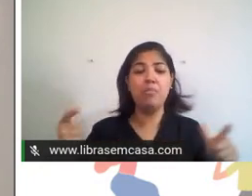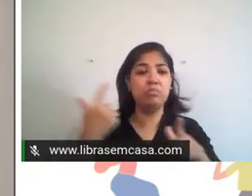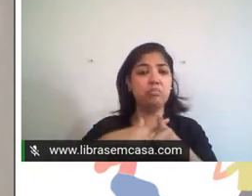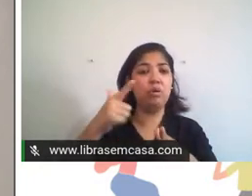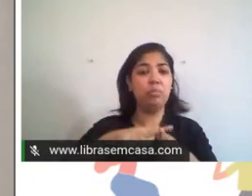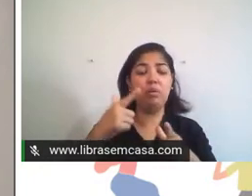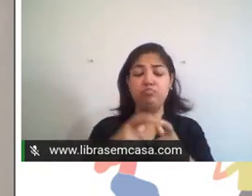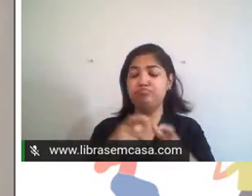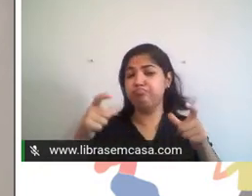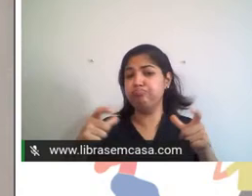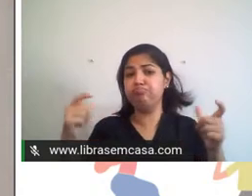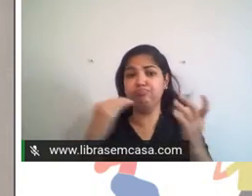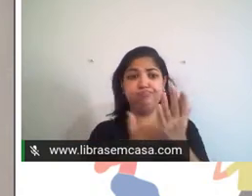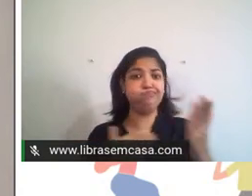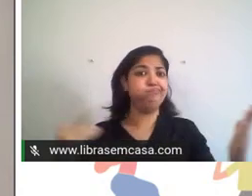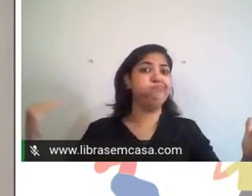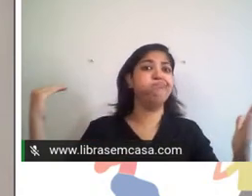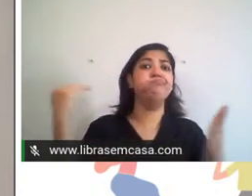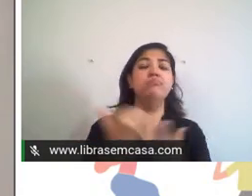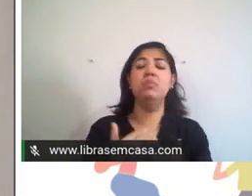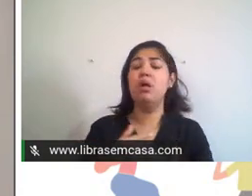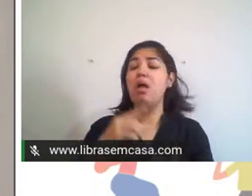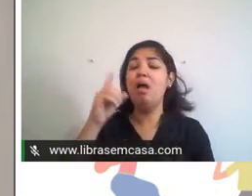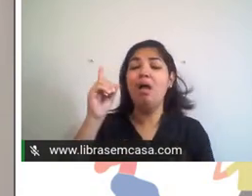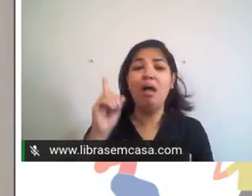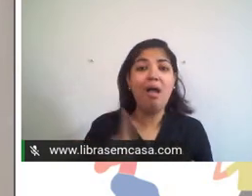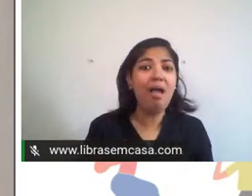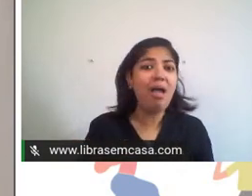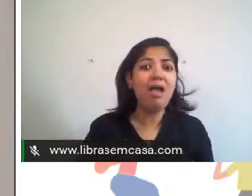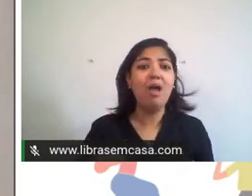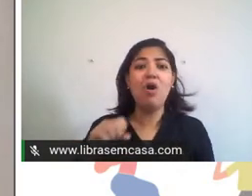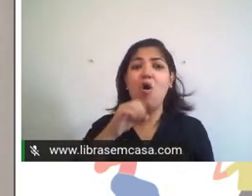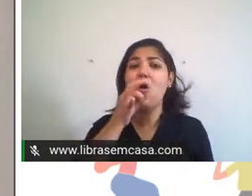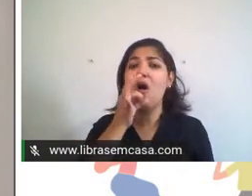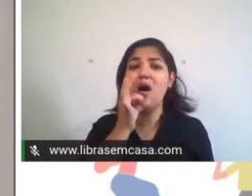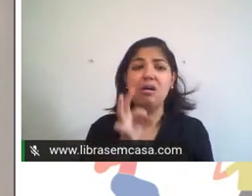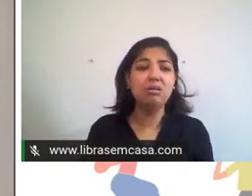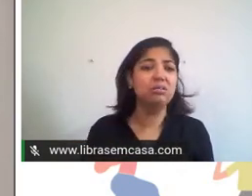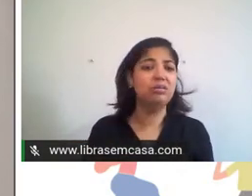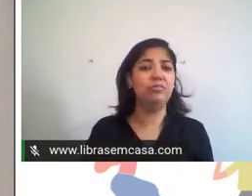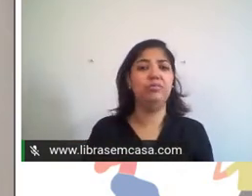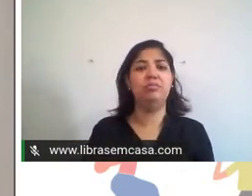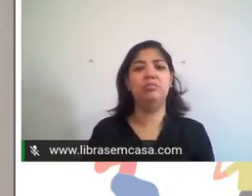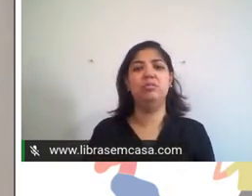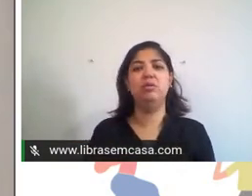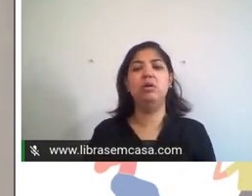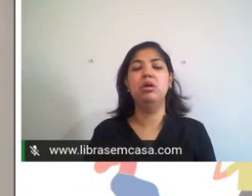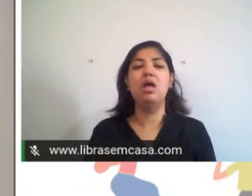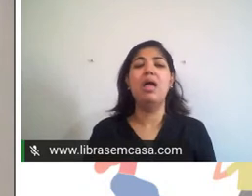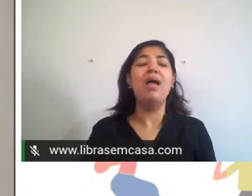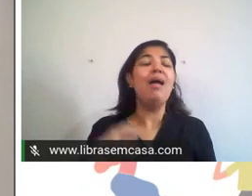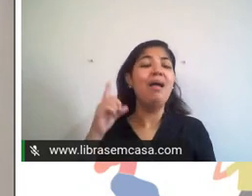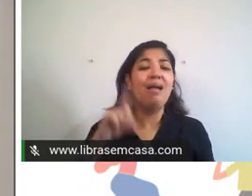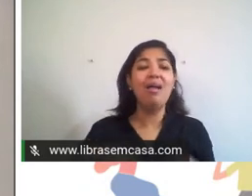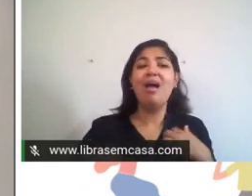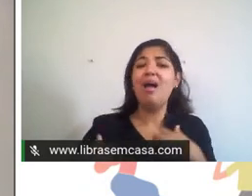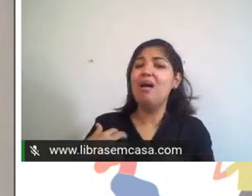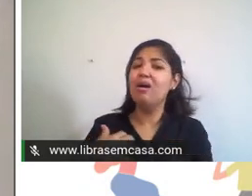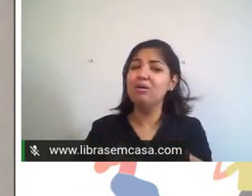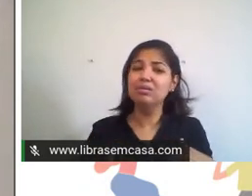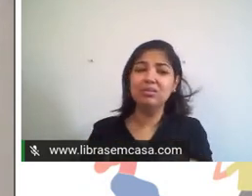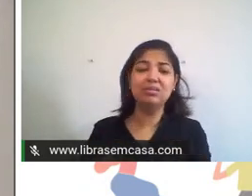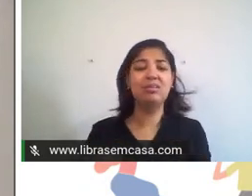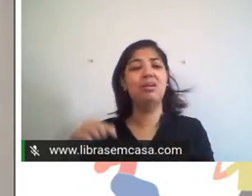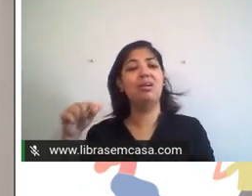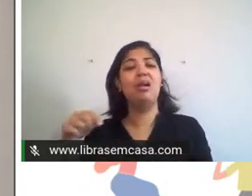abismando. Es una situación terrible, es una situación que por momentos resulta realmente muy angustiante. En Argentina, como